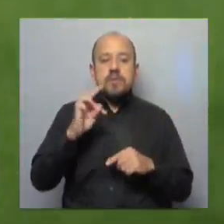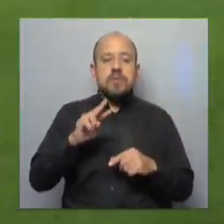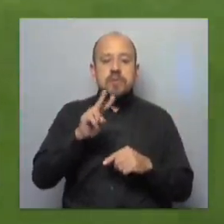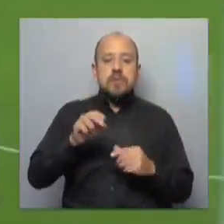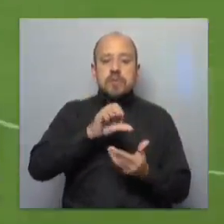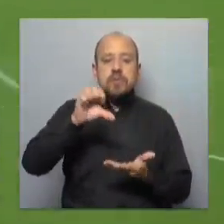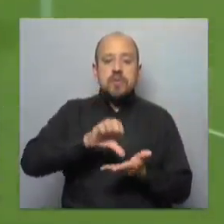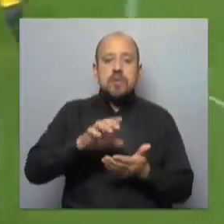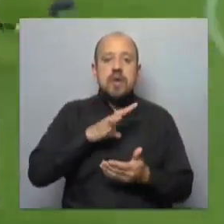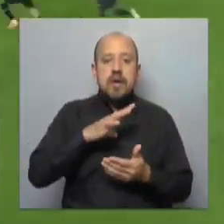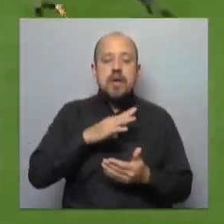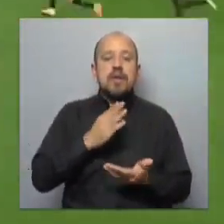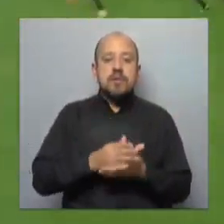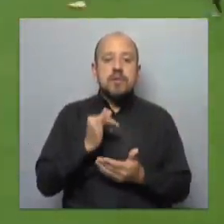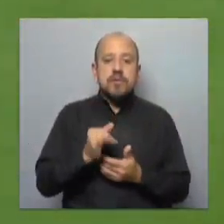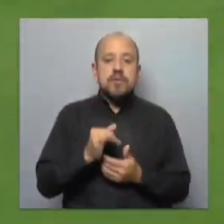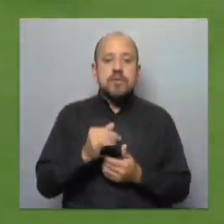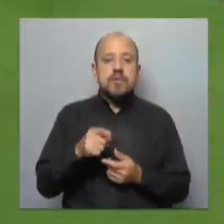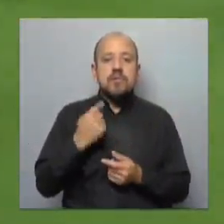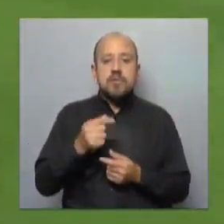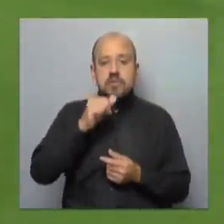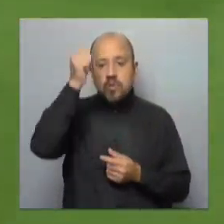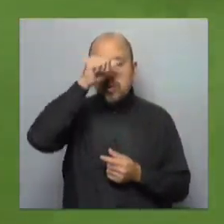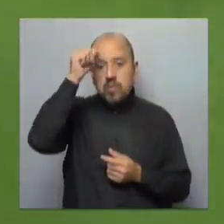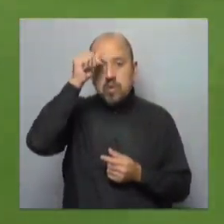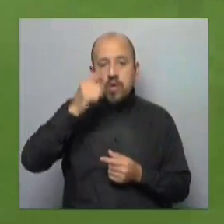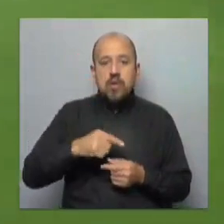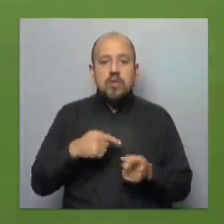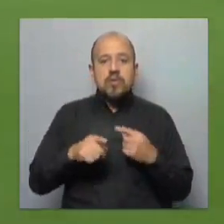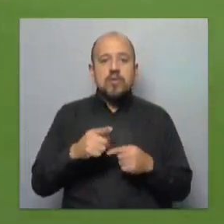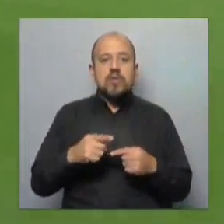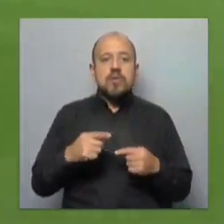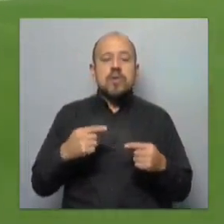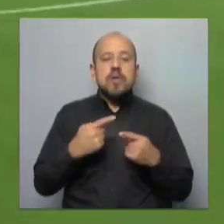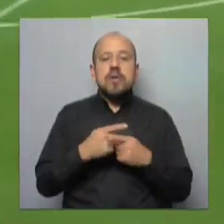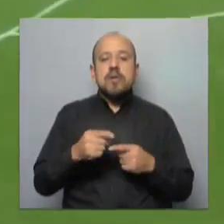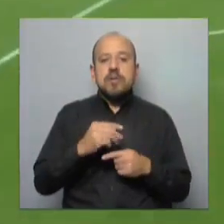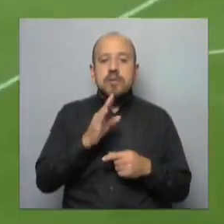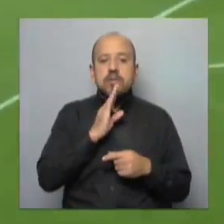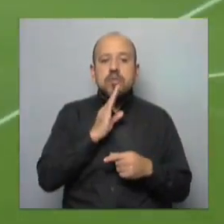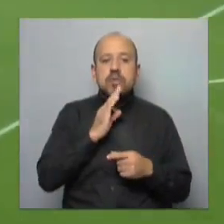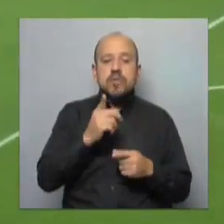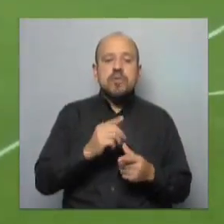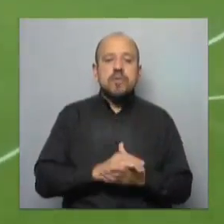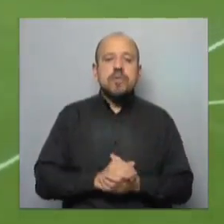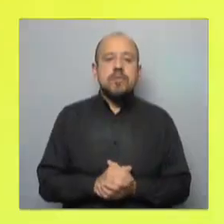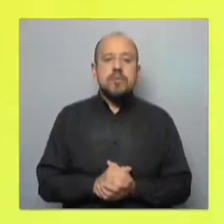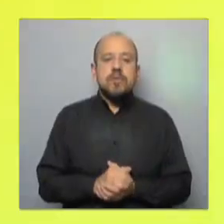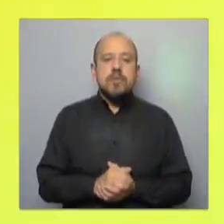tiene los derechos por lo que el próximo domingo estará el partido contra eeuu y luego el de despedida